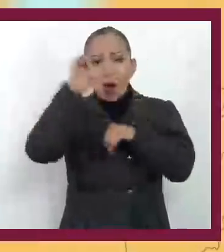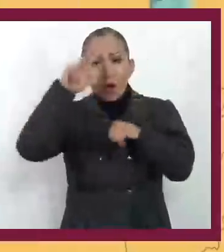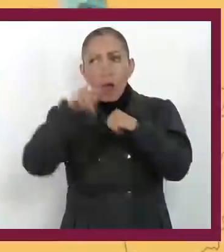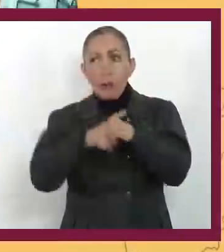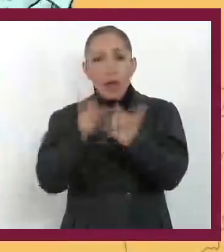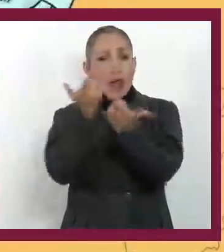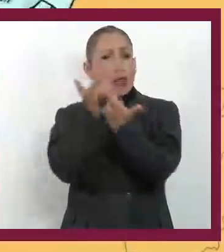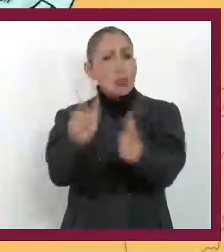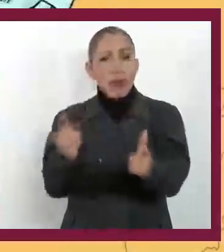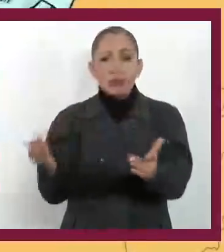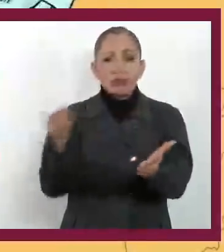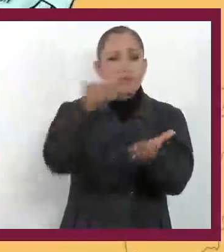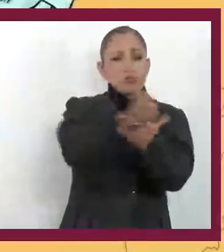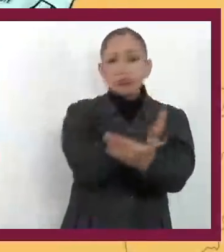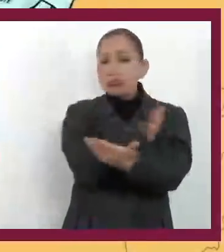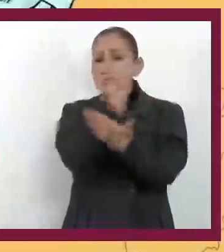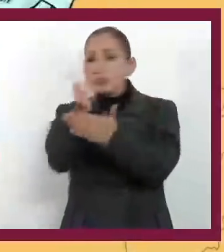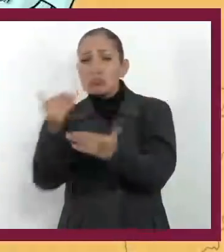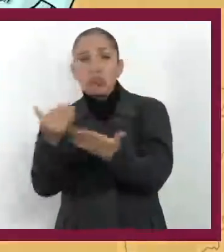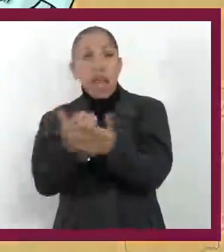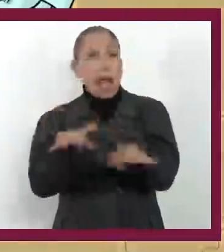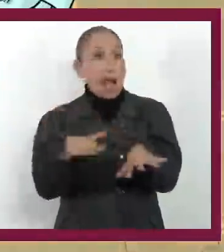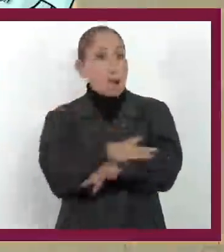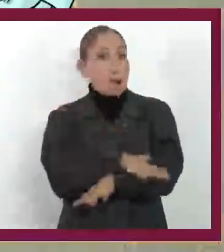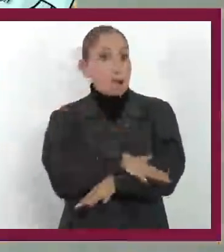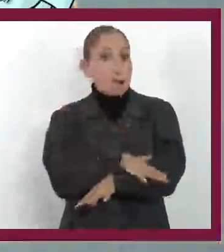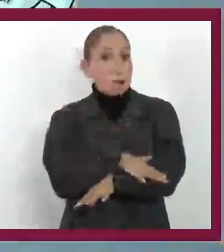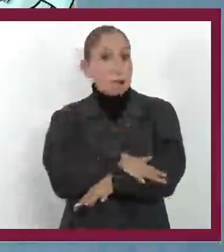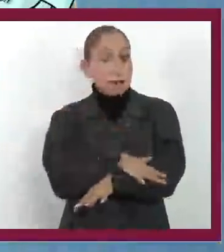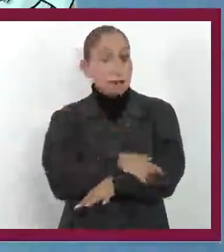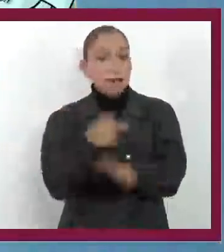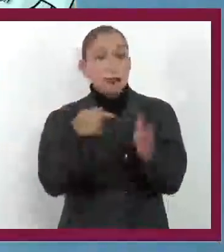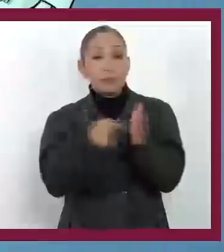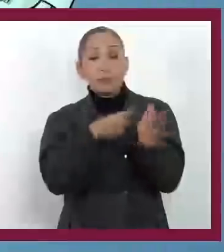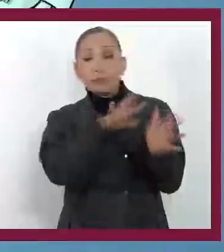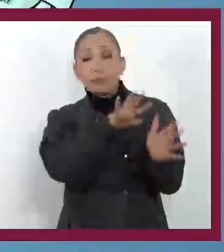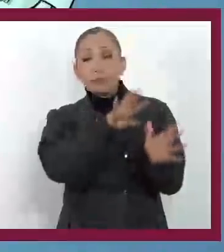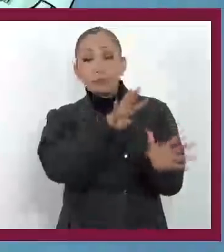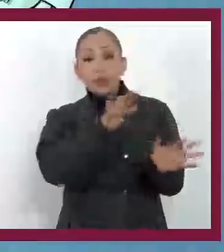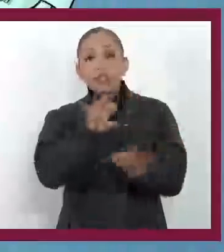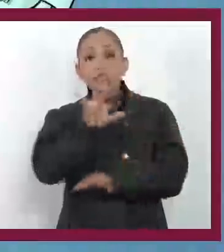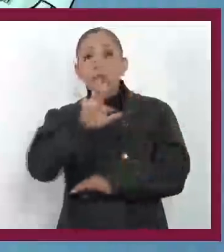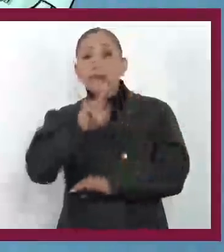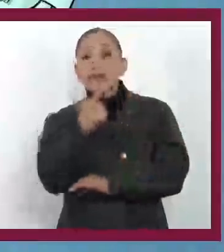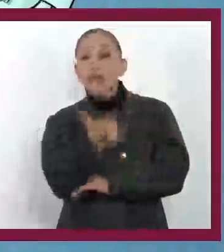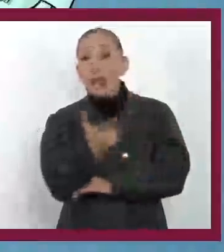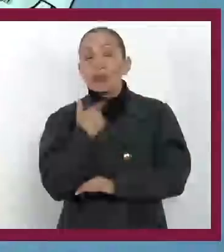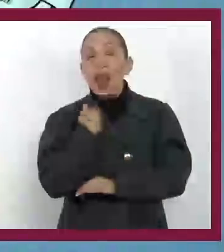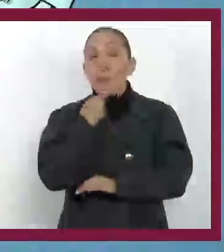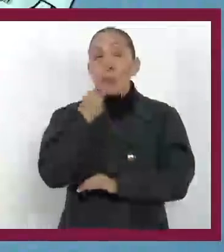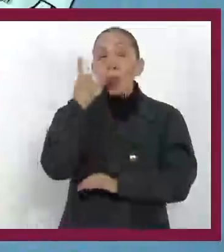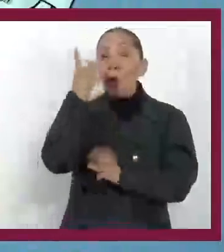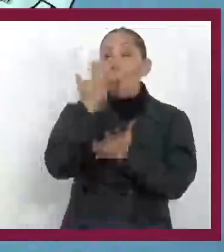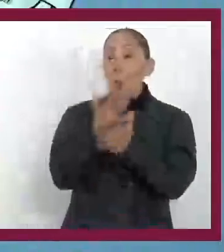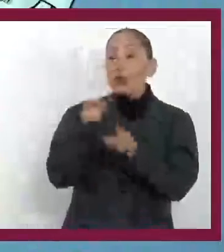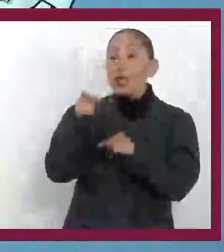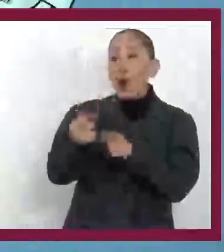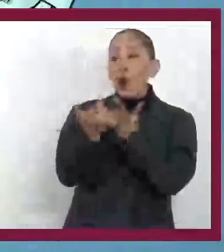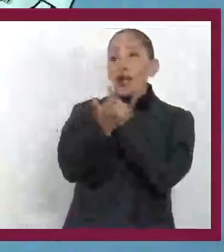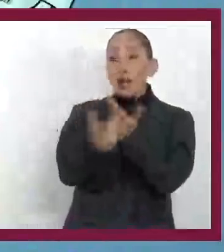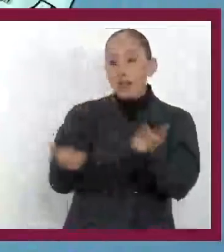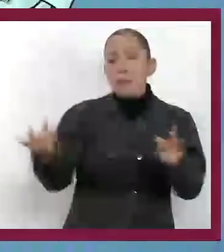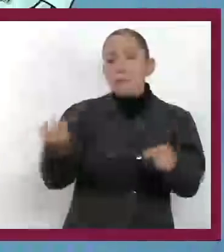de la libre circulación de personas cambió. En 1957, se refería únicamente a la